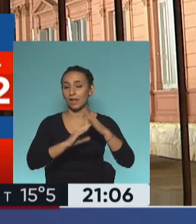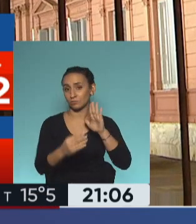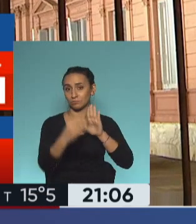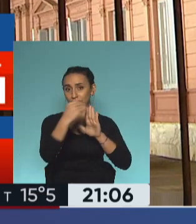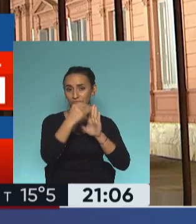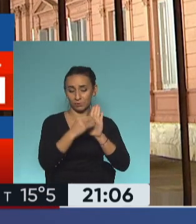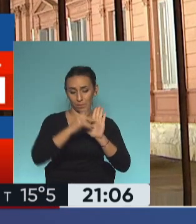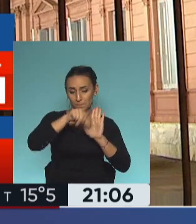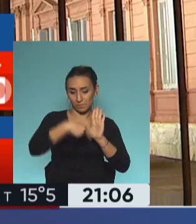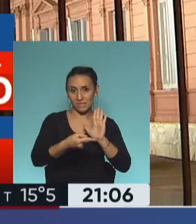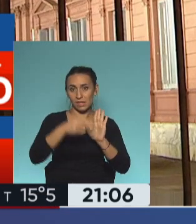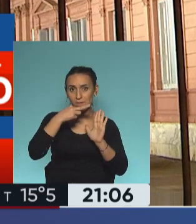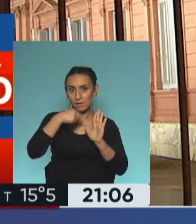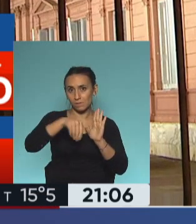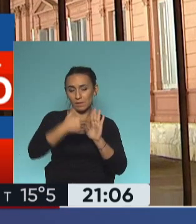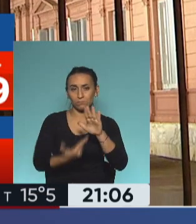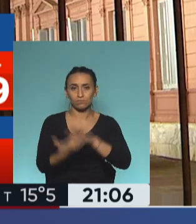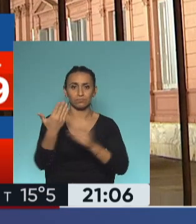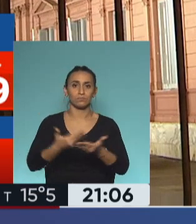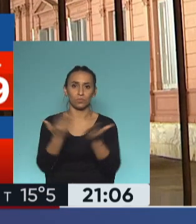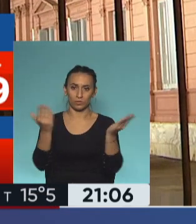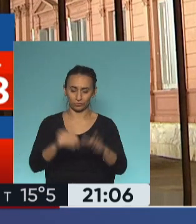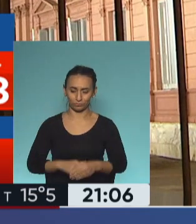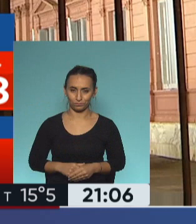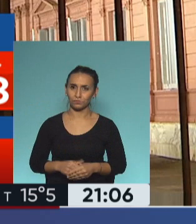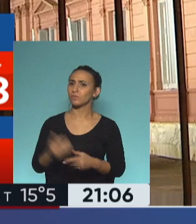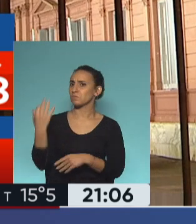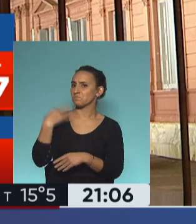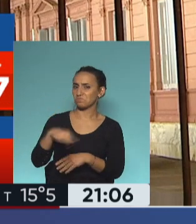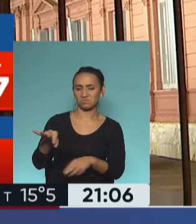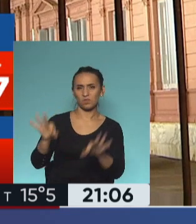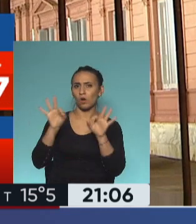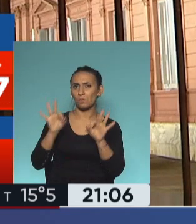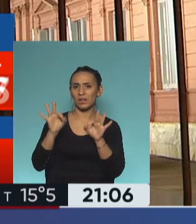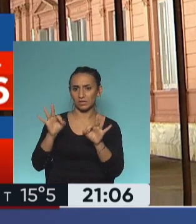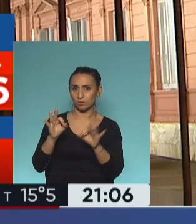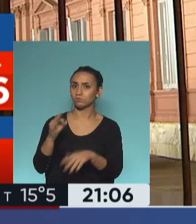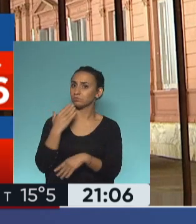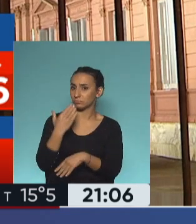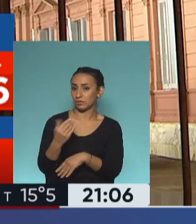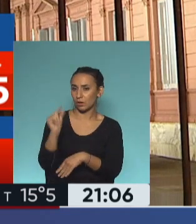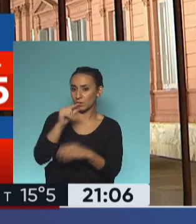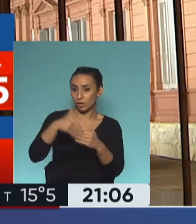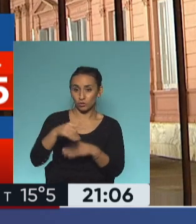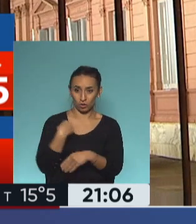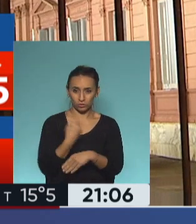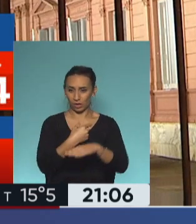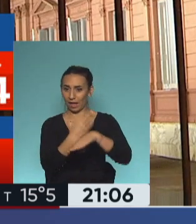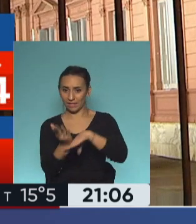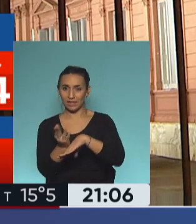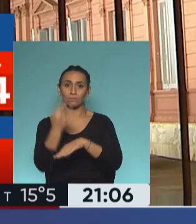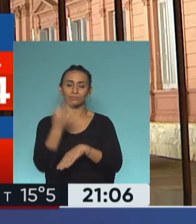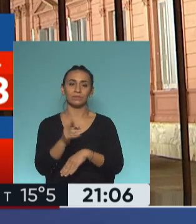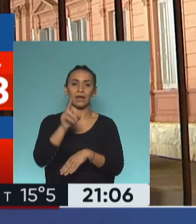será publicado mañana viernes en el Boletín Oficial, Ariel. Perfecto, Gastón, completísimo como siempre. En minutos nosotros nos vamos a extender hasta las